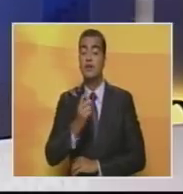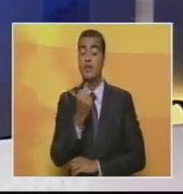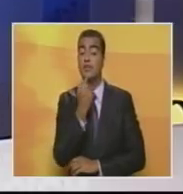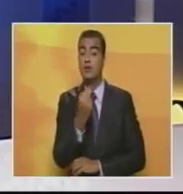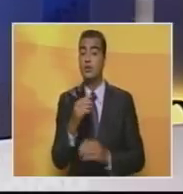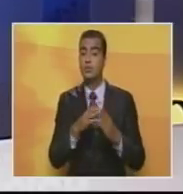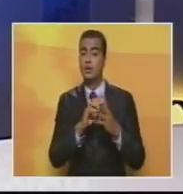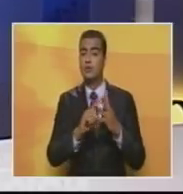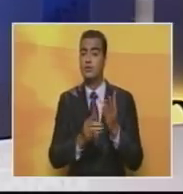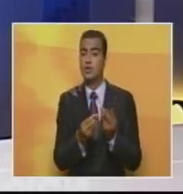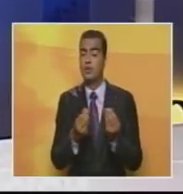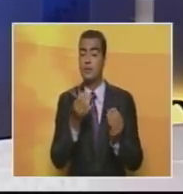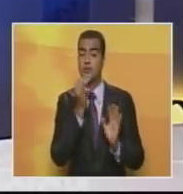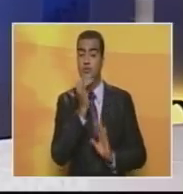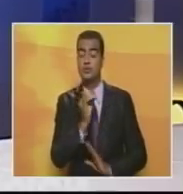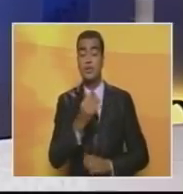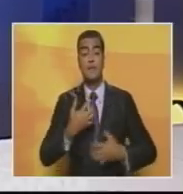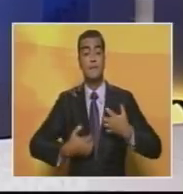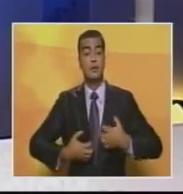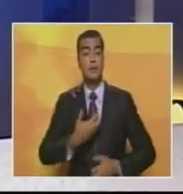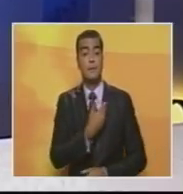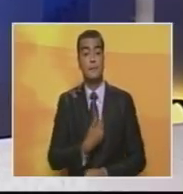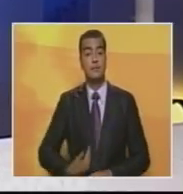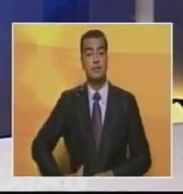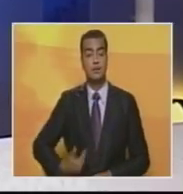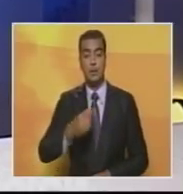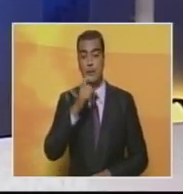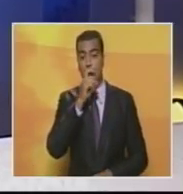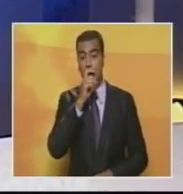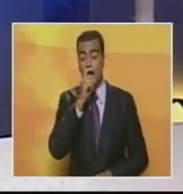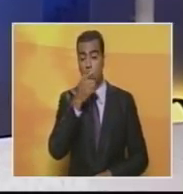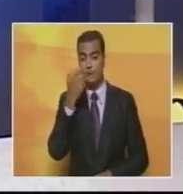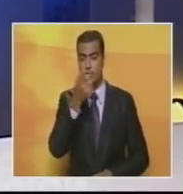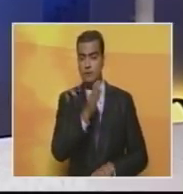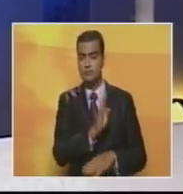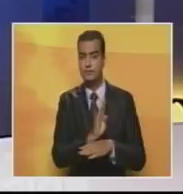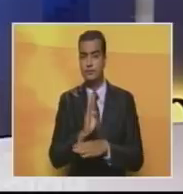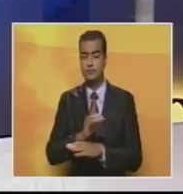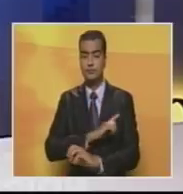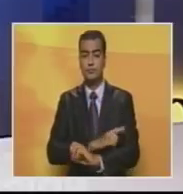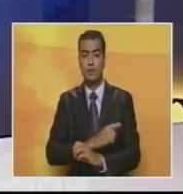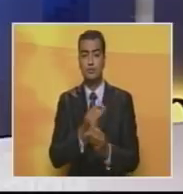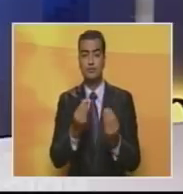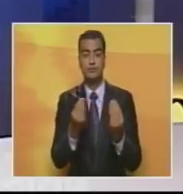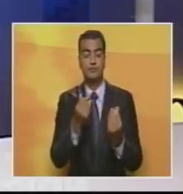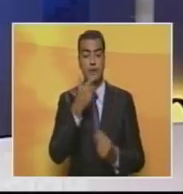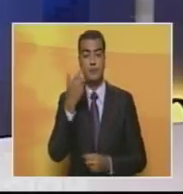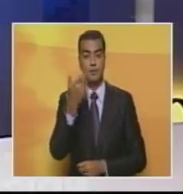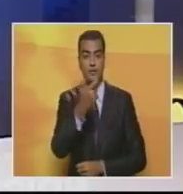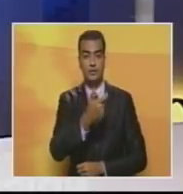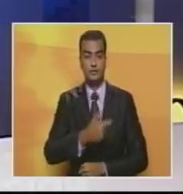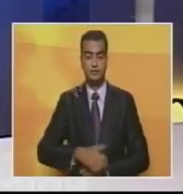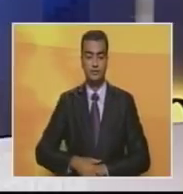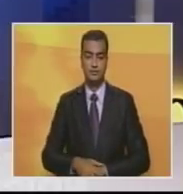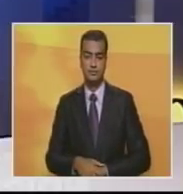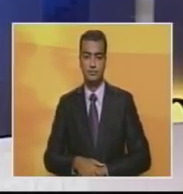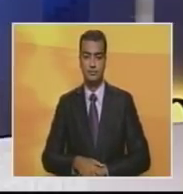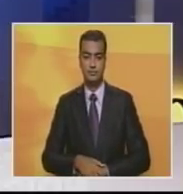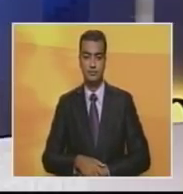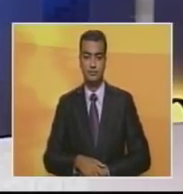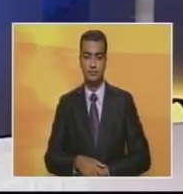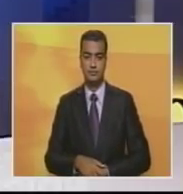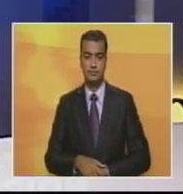las medidas económicas anunciadas este miércoles por el presidente Nicolás Maduro buscan proteger el poder adquisitivo de las familias